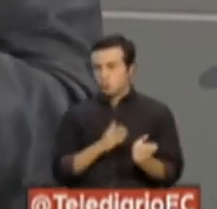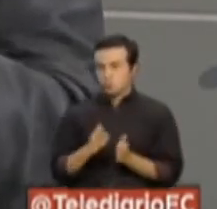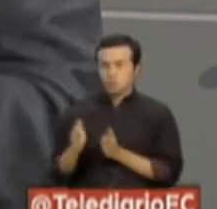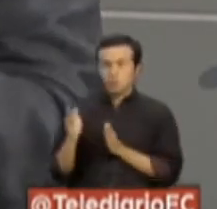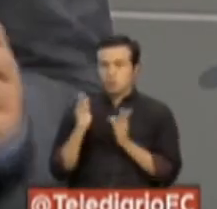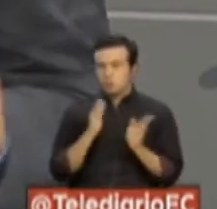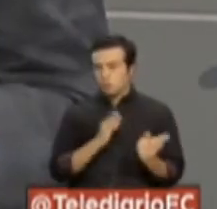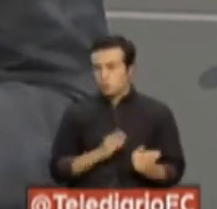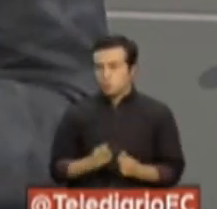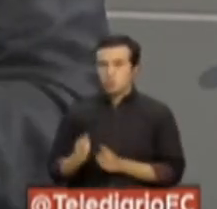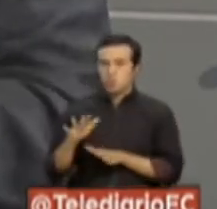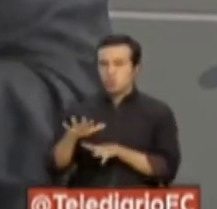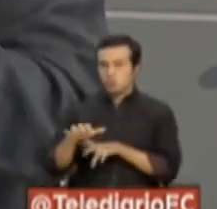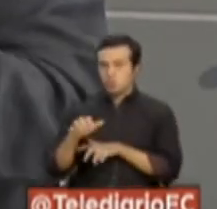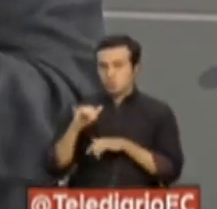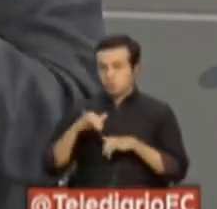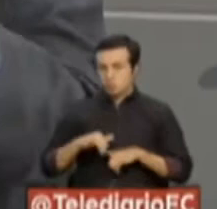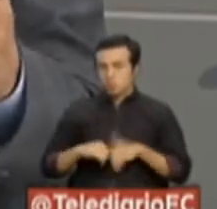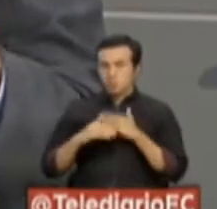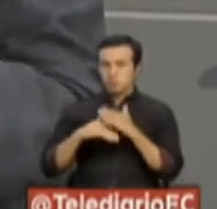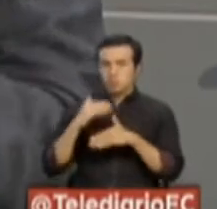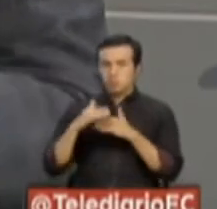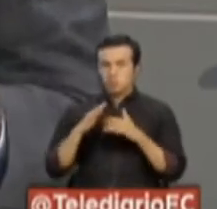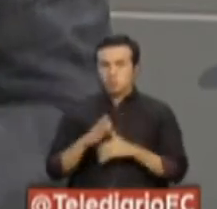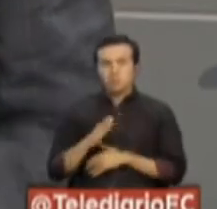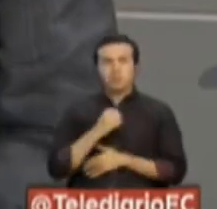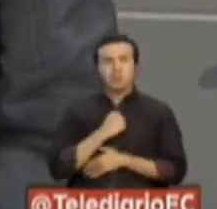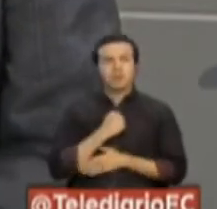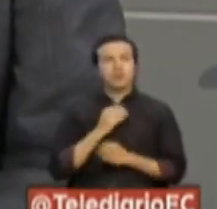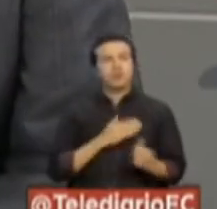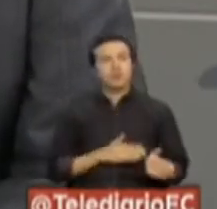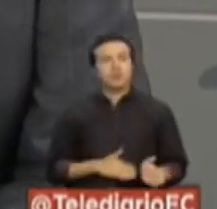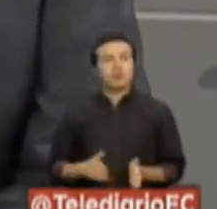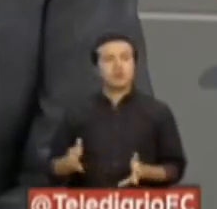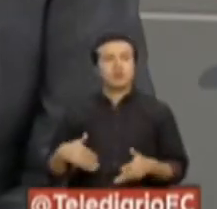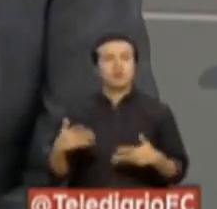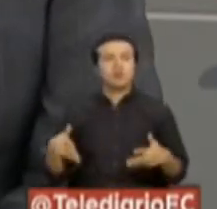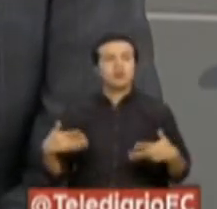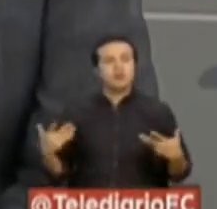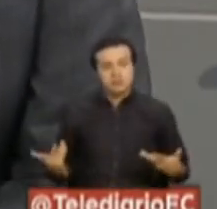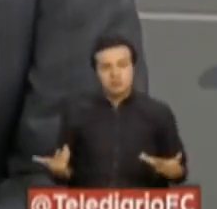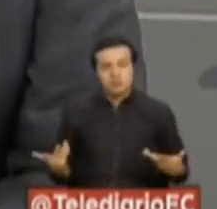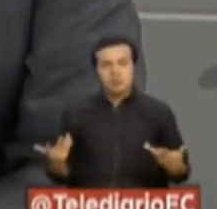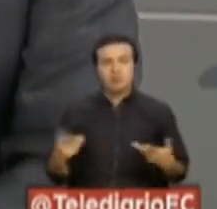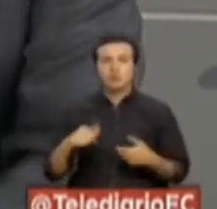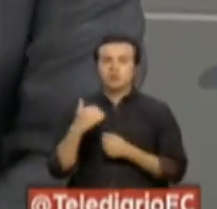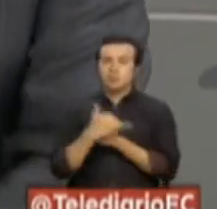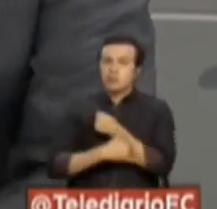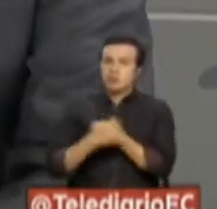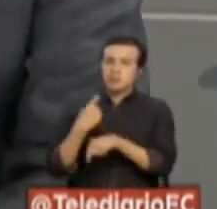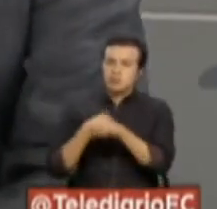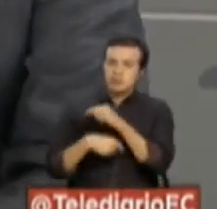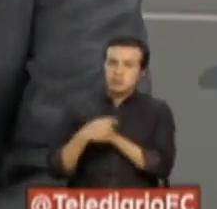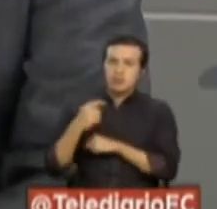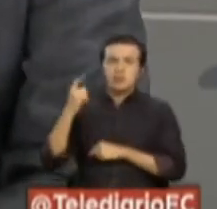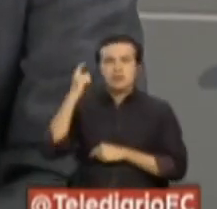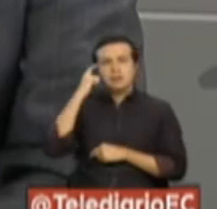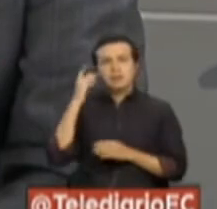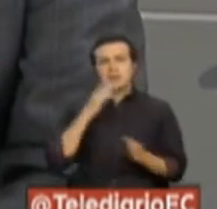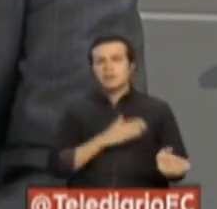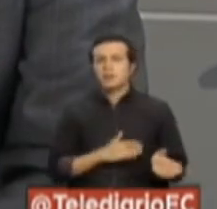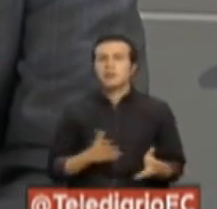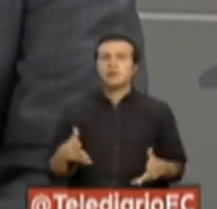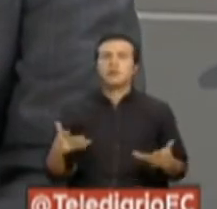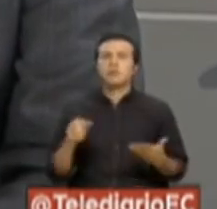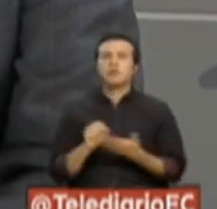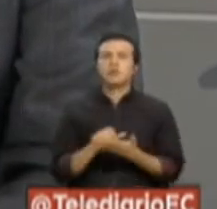hacen agricultura sustentable y luego que orientan su producción últimamente hacia la exportación. ¿Cuáles son sus expectativas